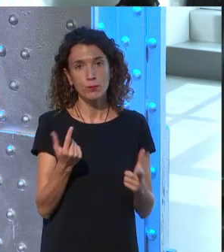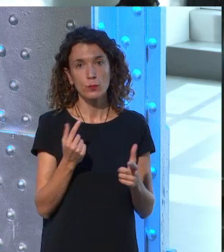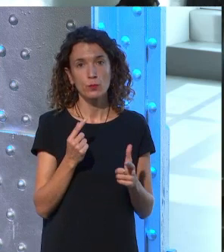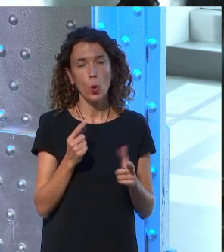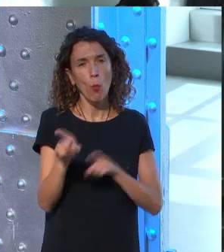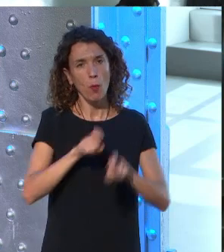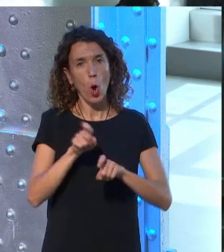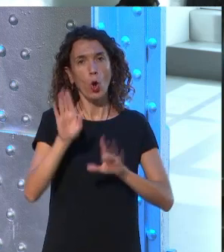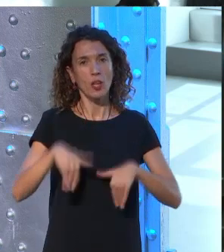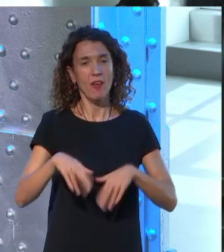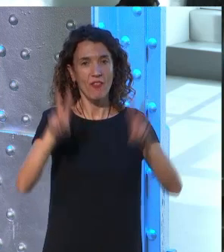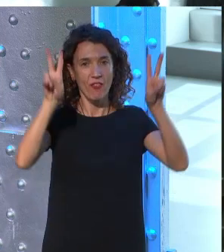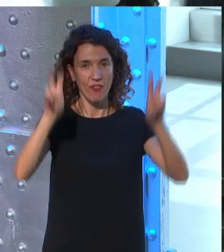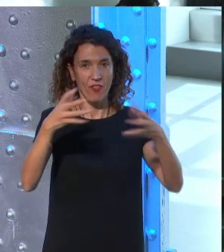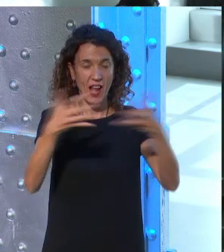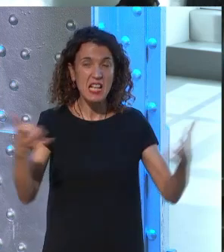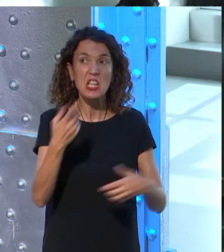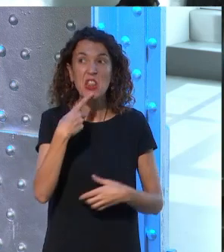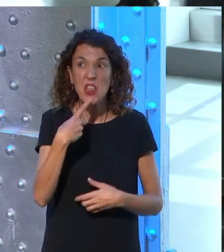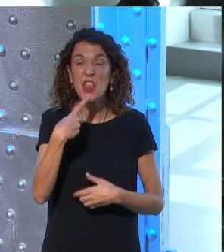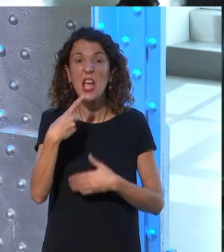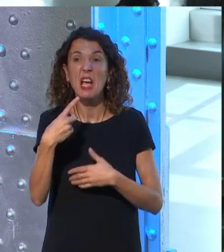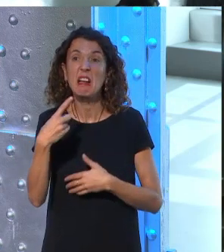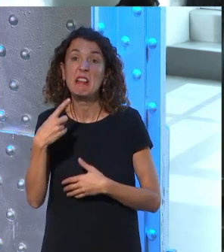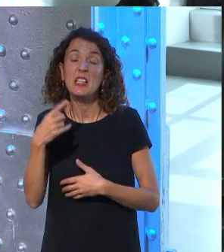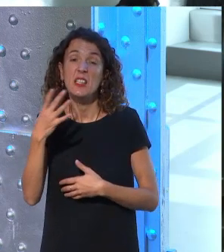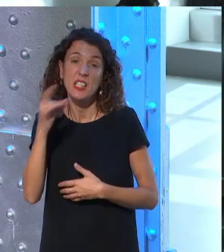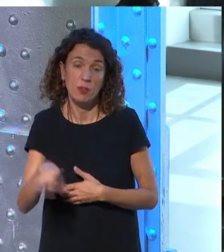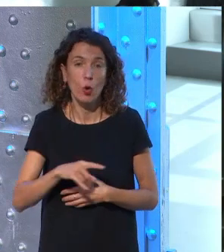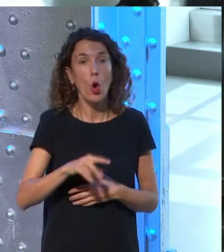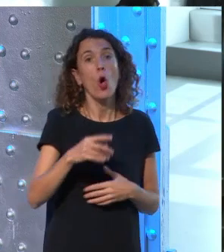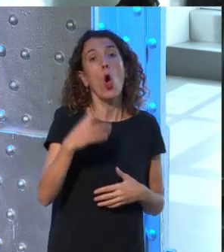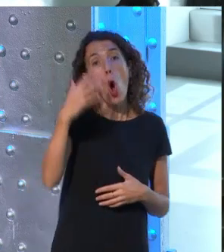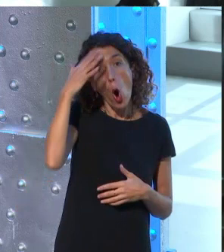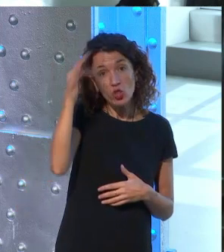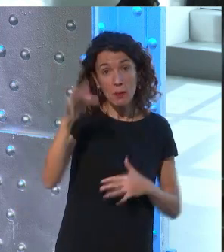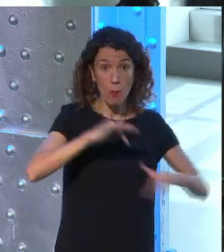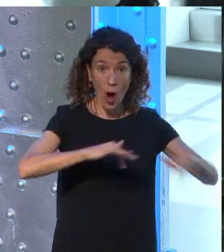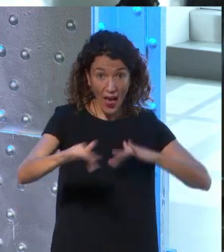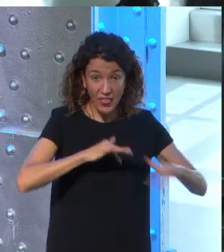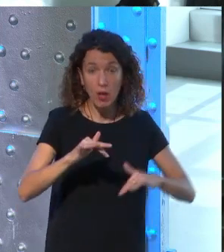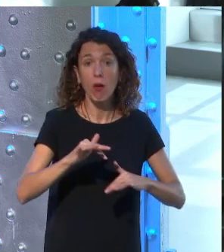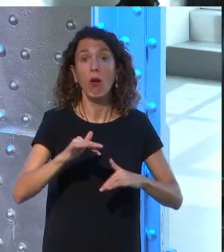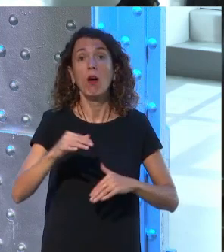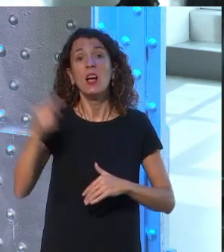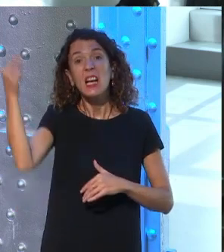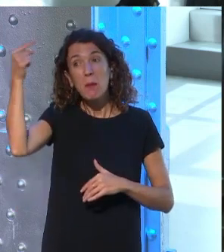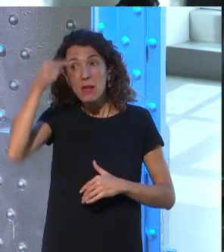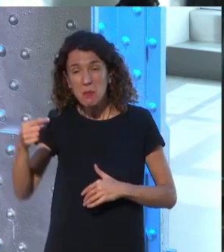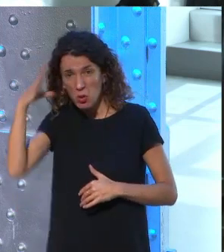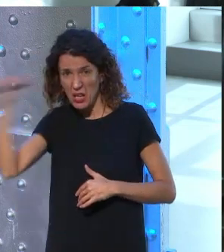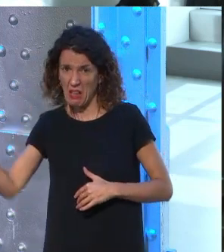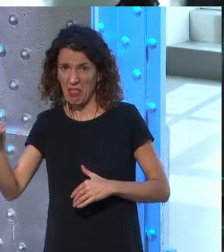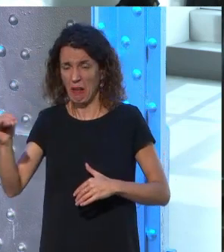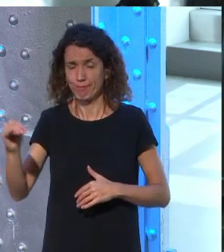volvería a aquella frase que nunca sé muy bien quién es el autor, aquello de que el optimismo de la acción antes que el pesimismo de la inteligencia. Aunque